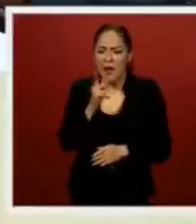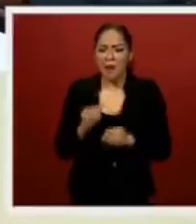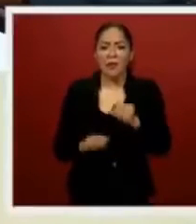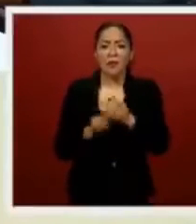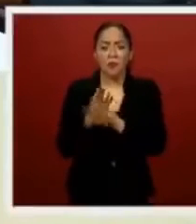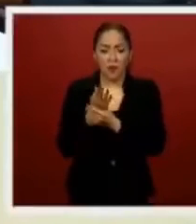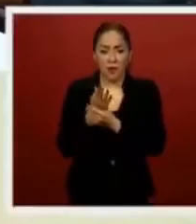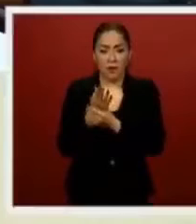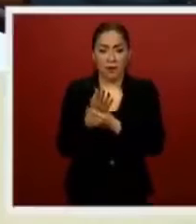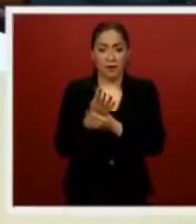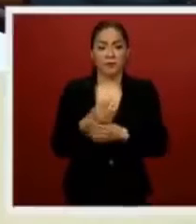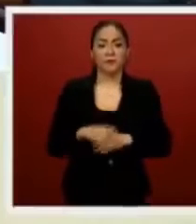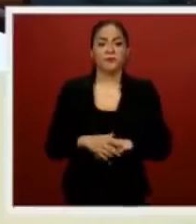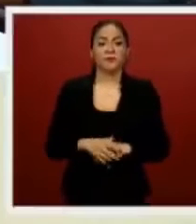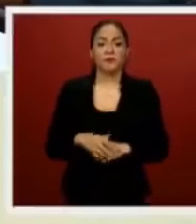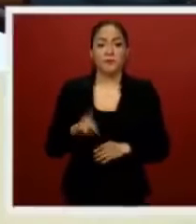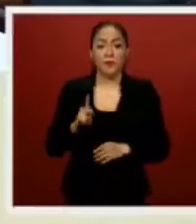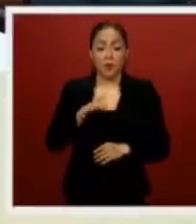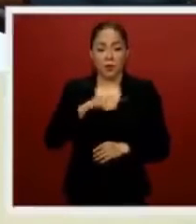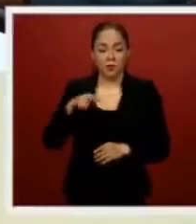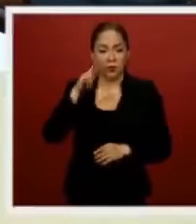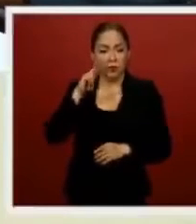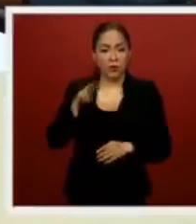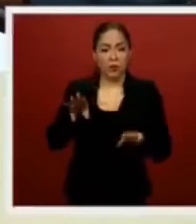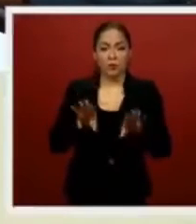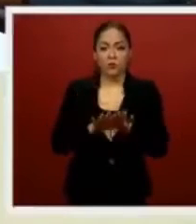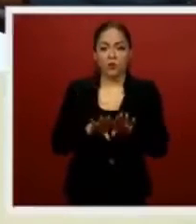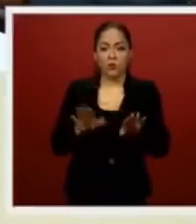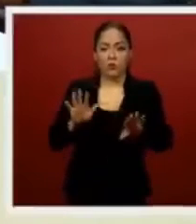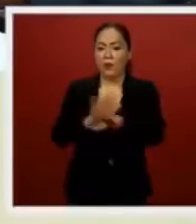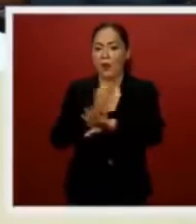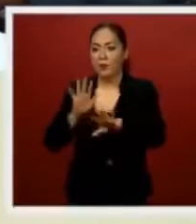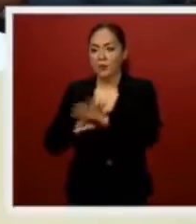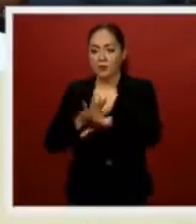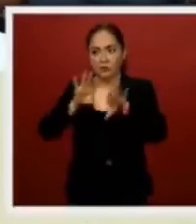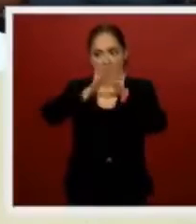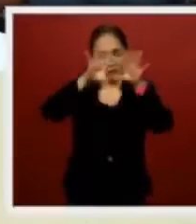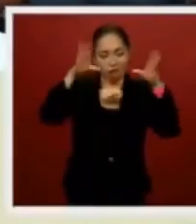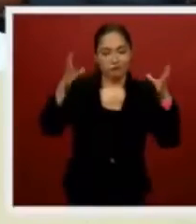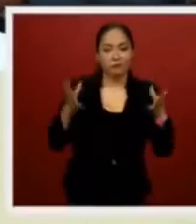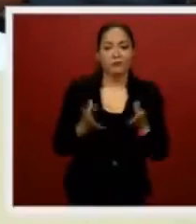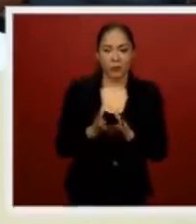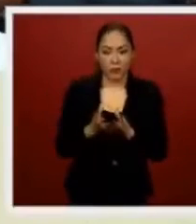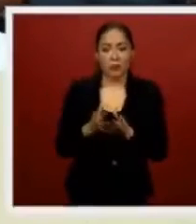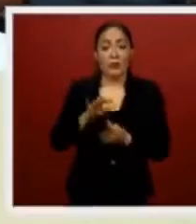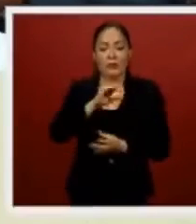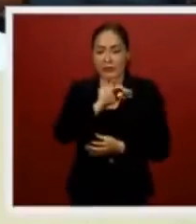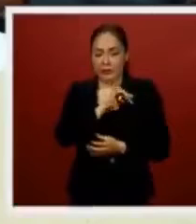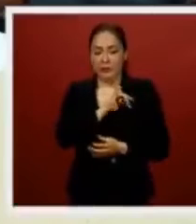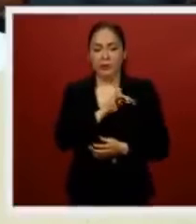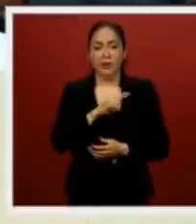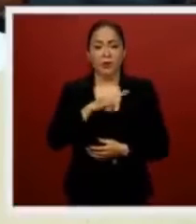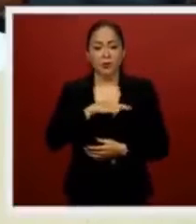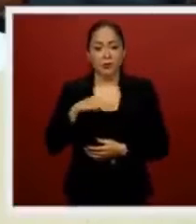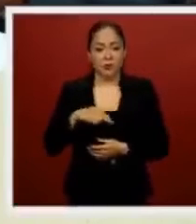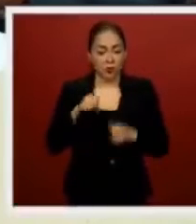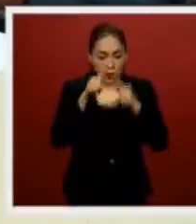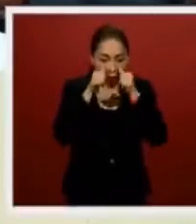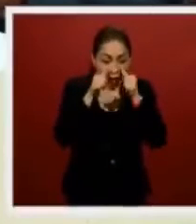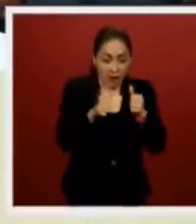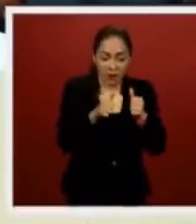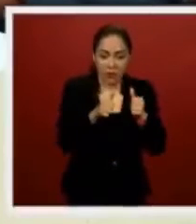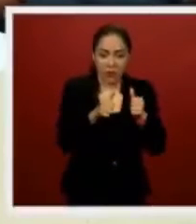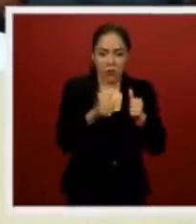ya a preocupar, o estamos viendo en realidad los cambios que se están generando. Exactamente, en nuestro sí. planeta. De ser consciente en todos los